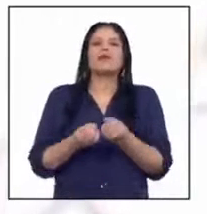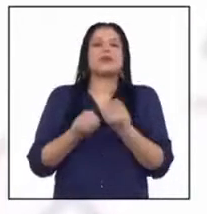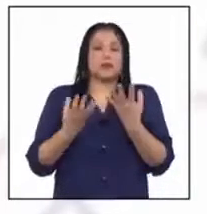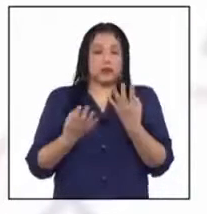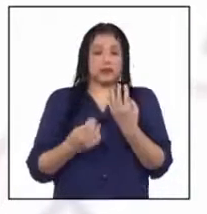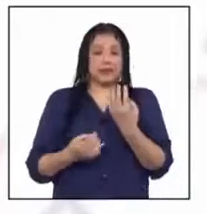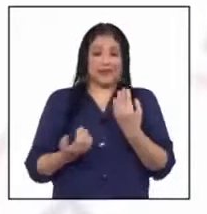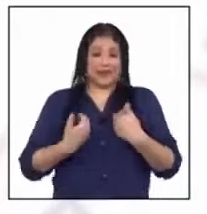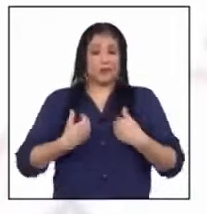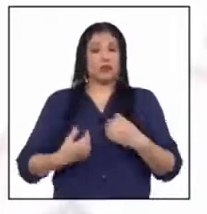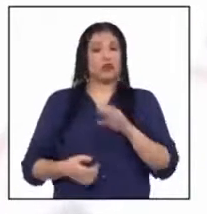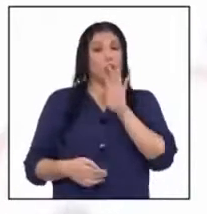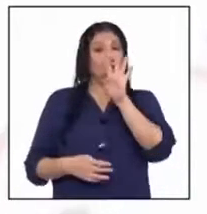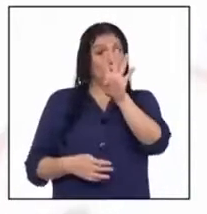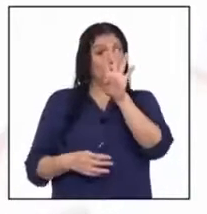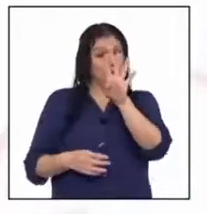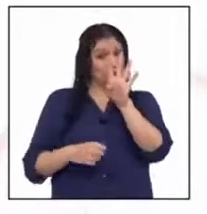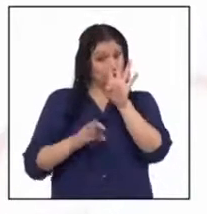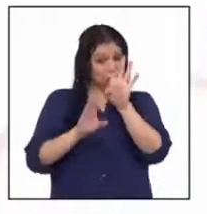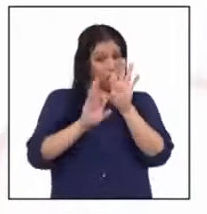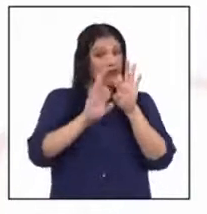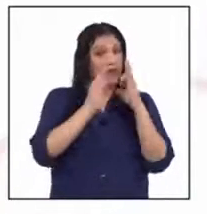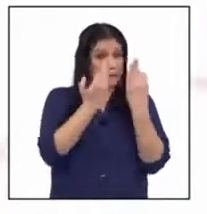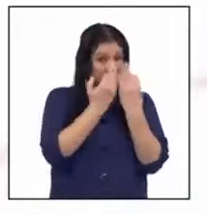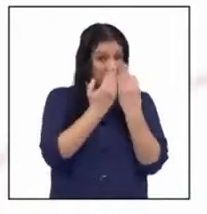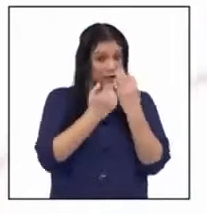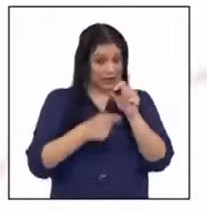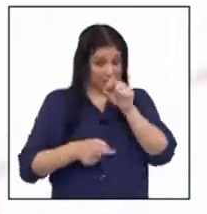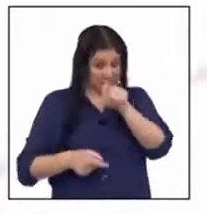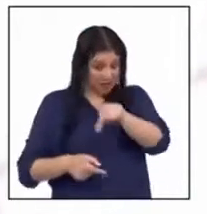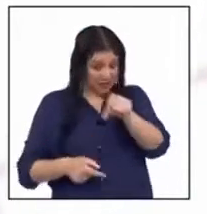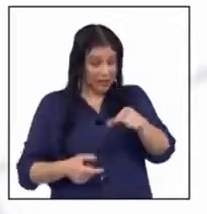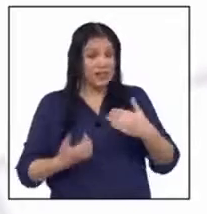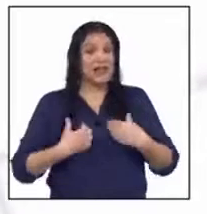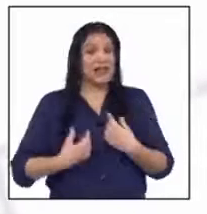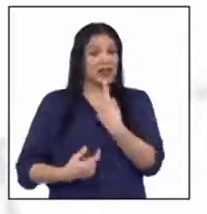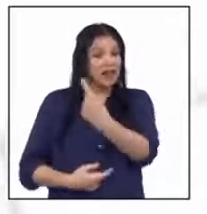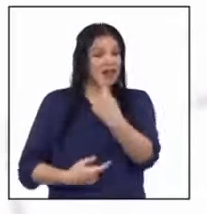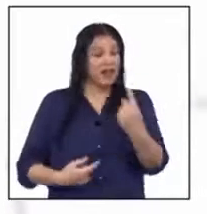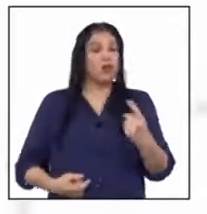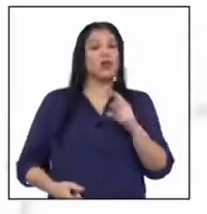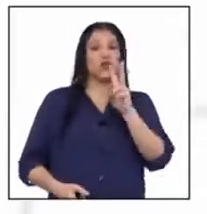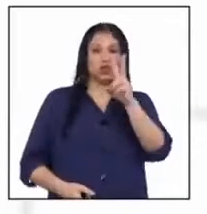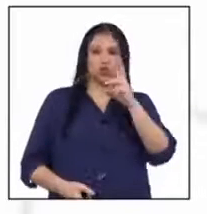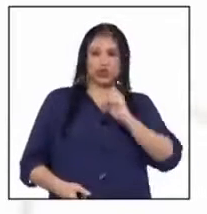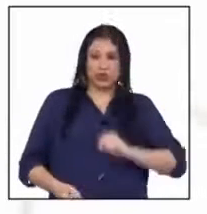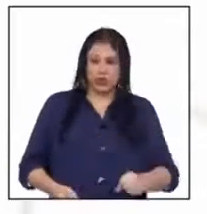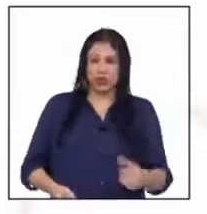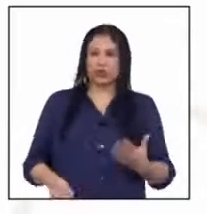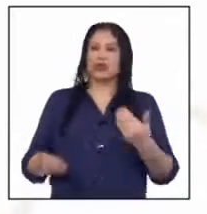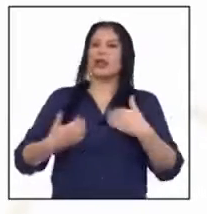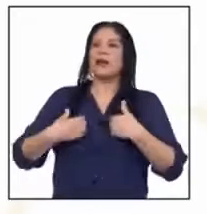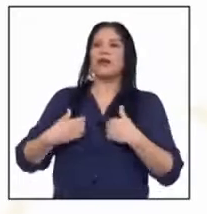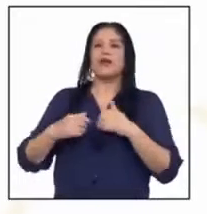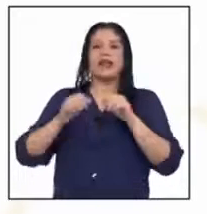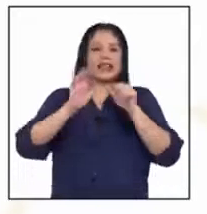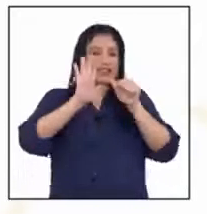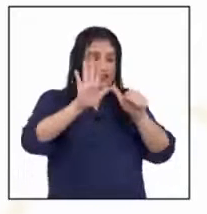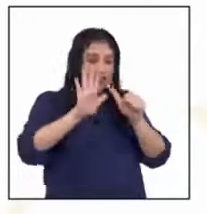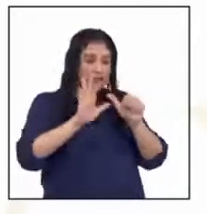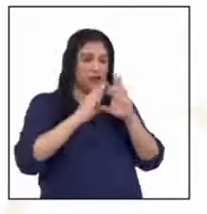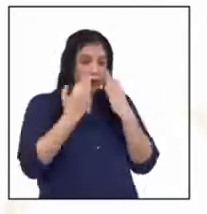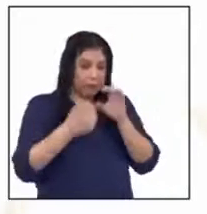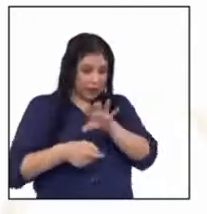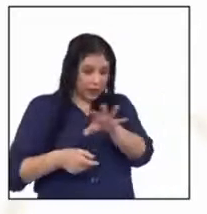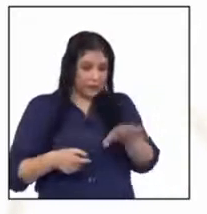4 familias que tienen 2 hijos, 6 familias que tienen